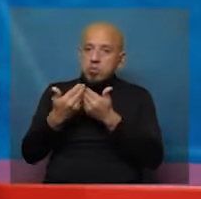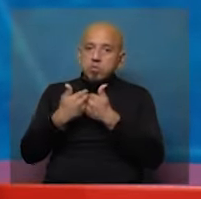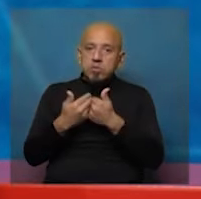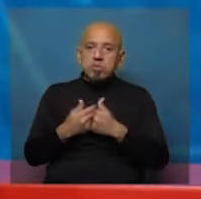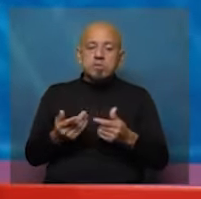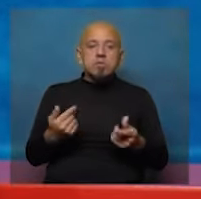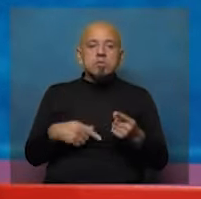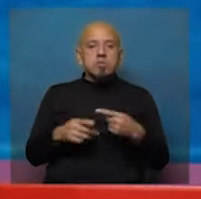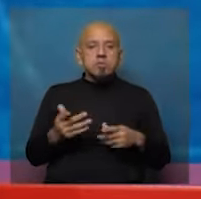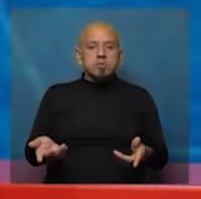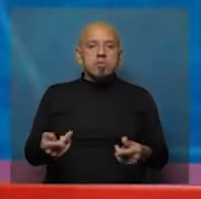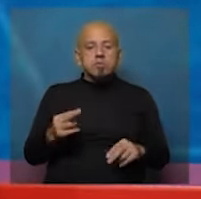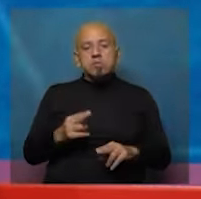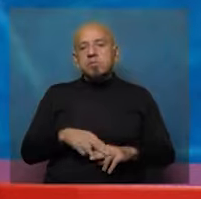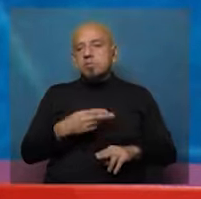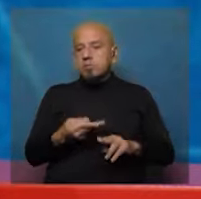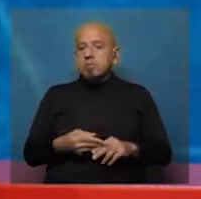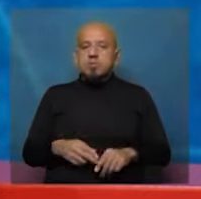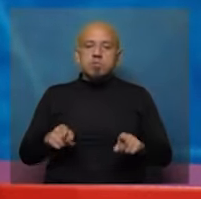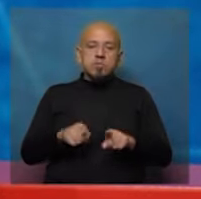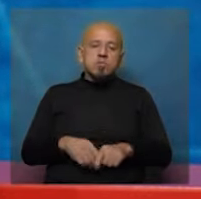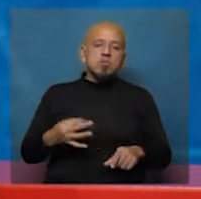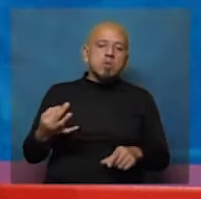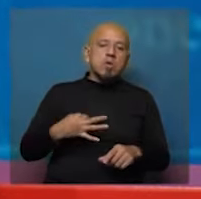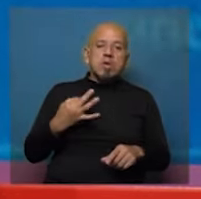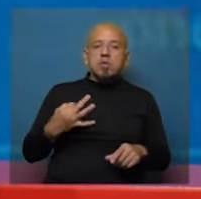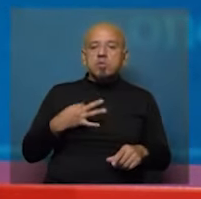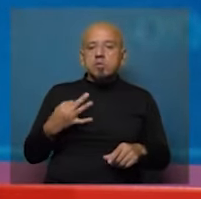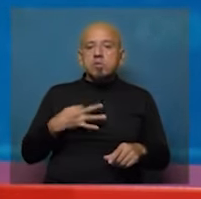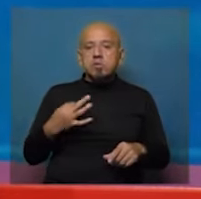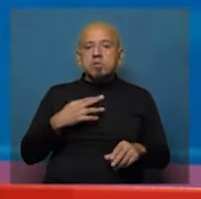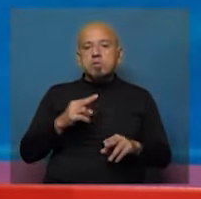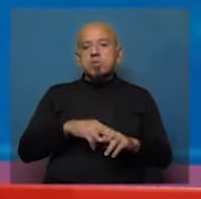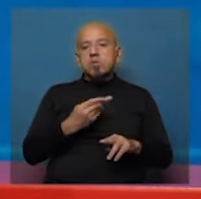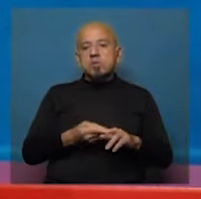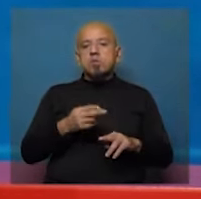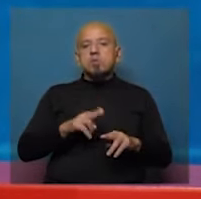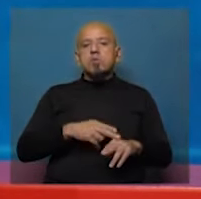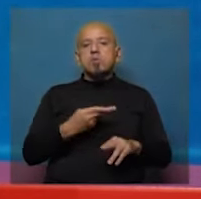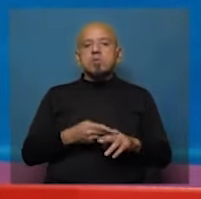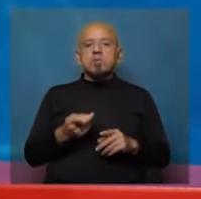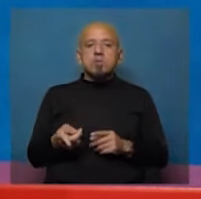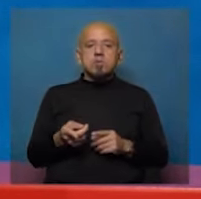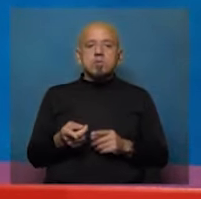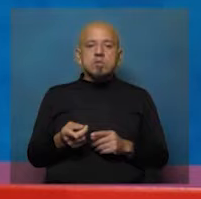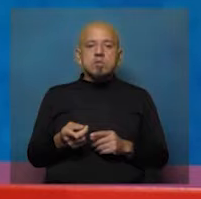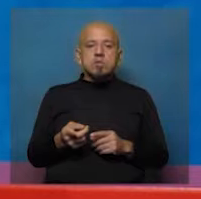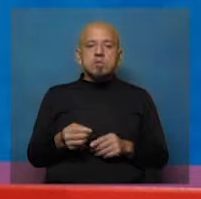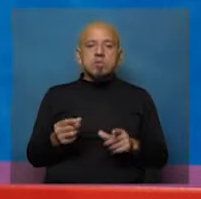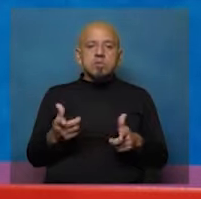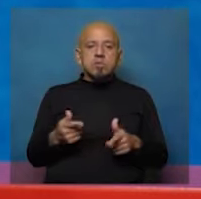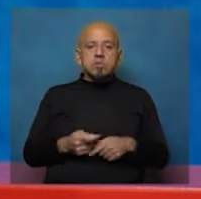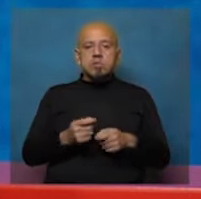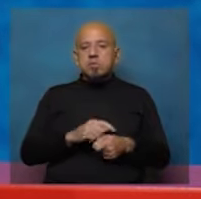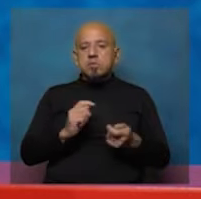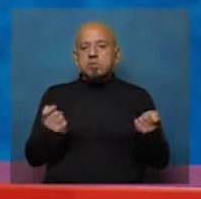decirles que hemos repetimos lo mismo año tras año suceso tras suceso y no hay cambios